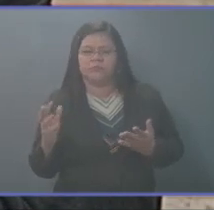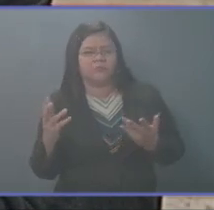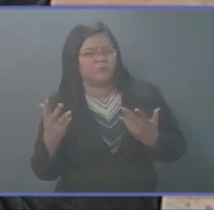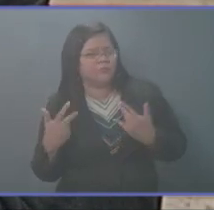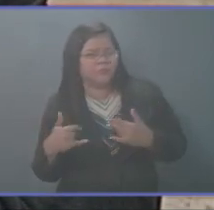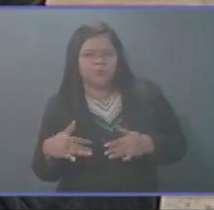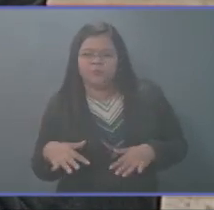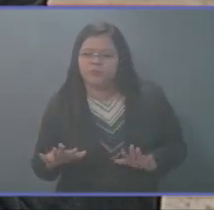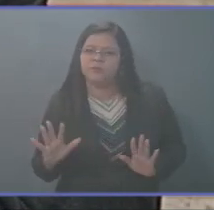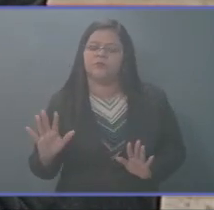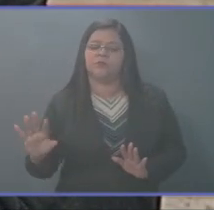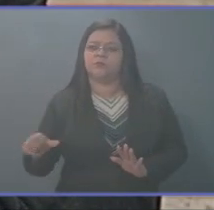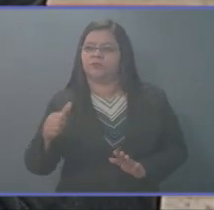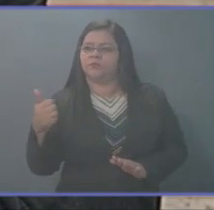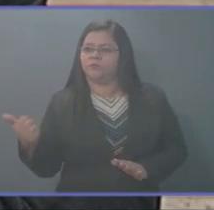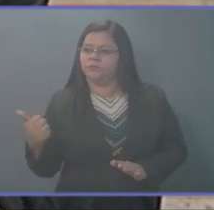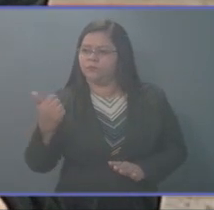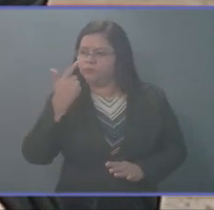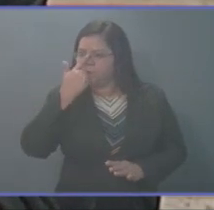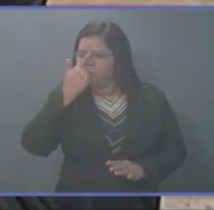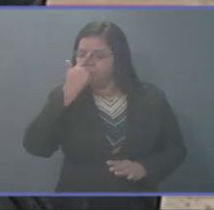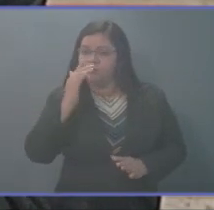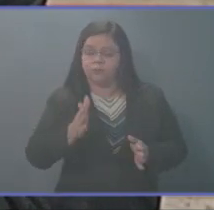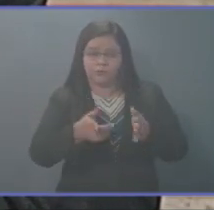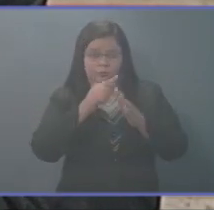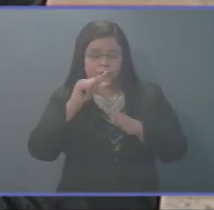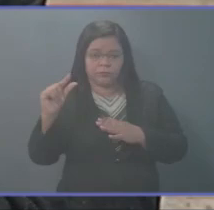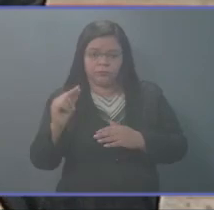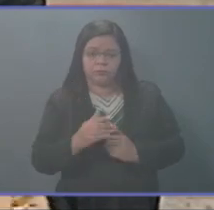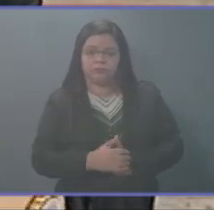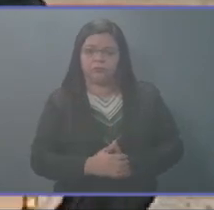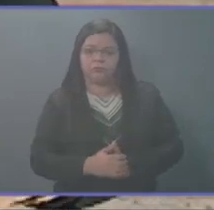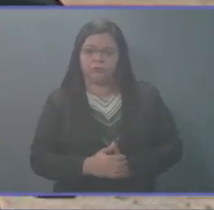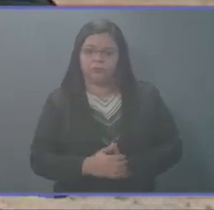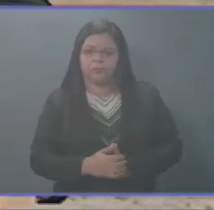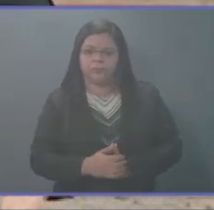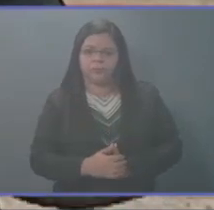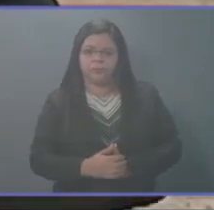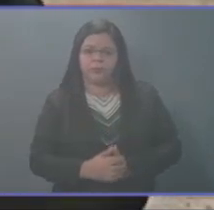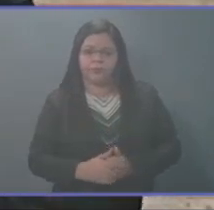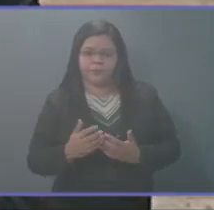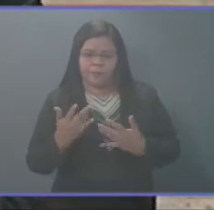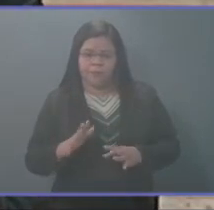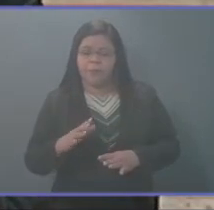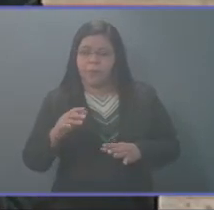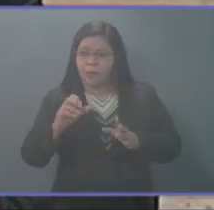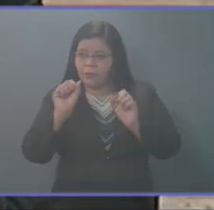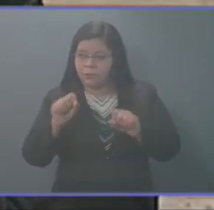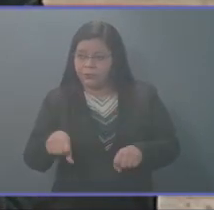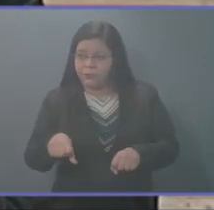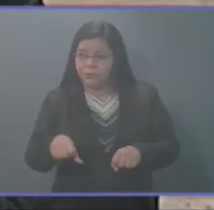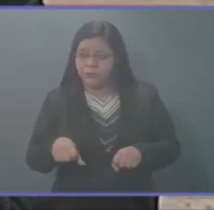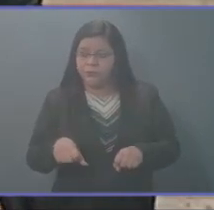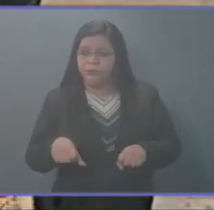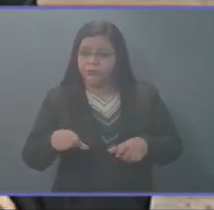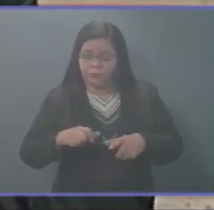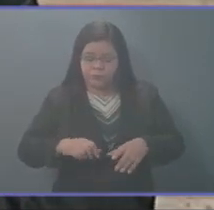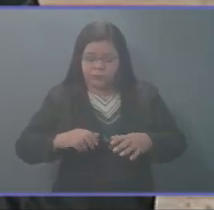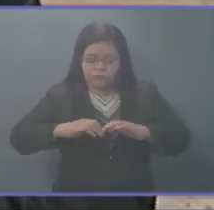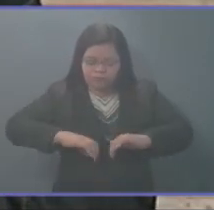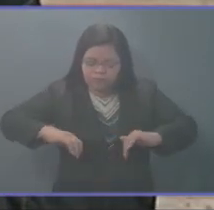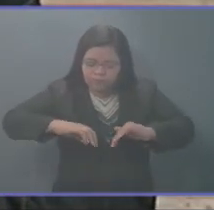cualquier otro entidad que abra un pozo, ¿verdad? Y